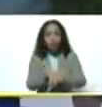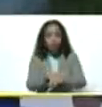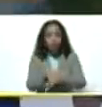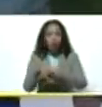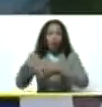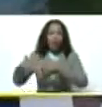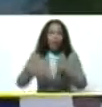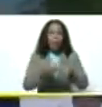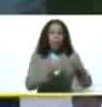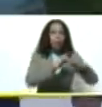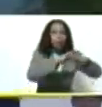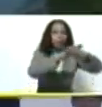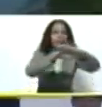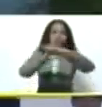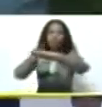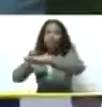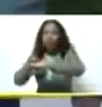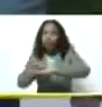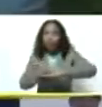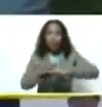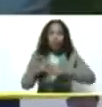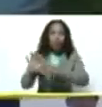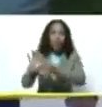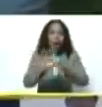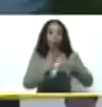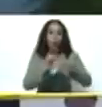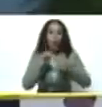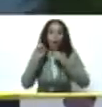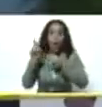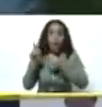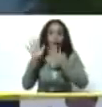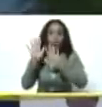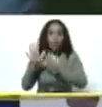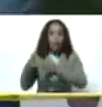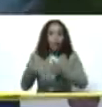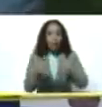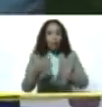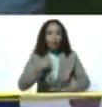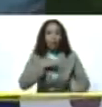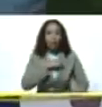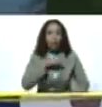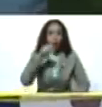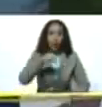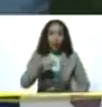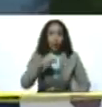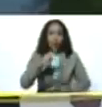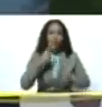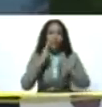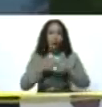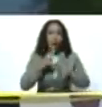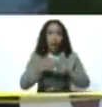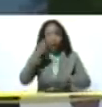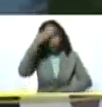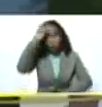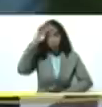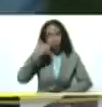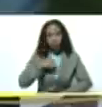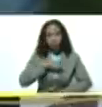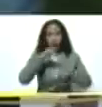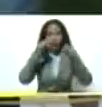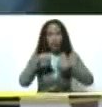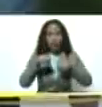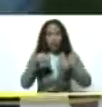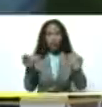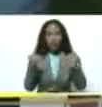de la convocatoria unitaria. Ese es nuestro camino. Y aquí desde La Habana, Cuba, en el seno de esta cumbre